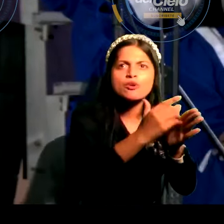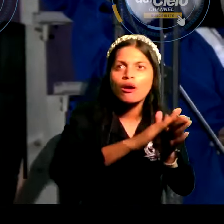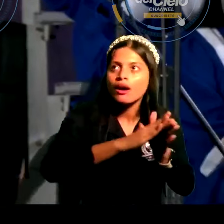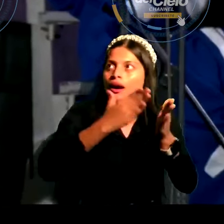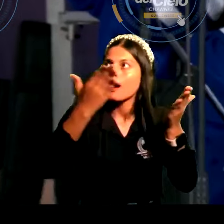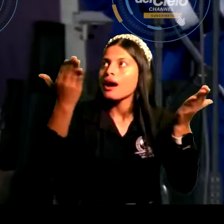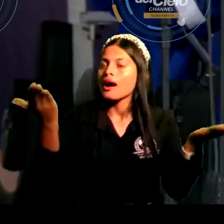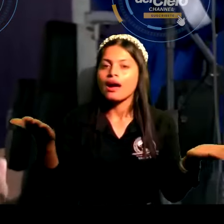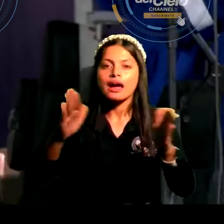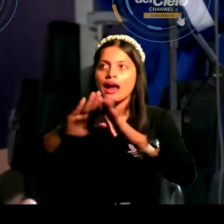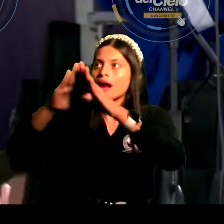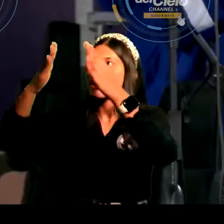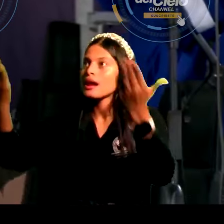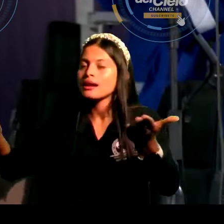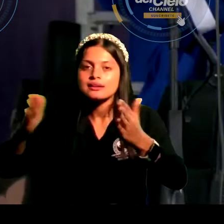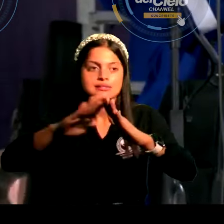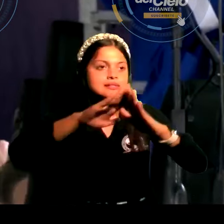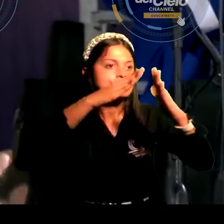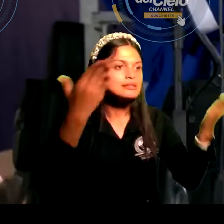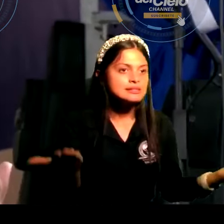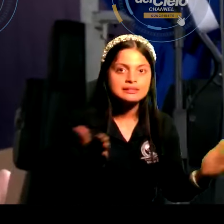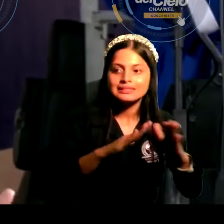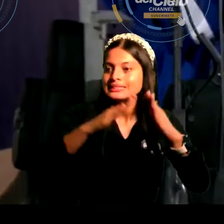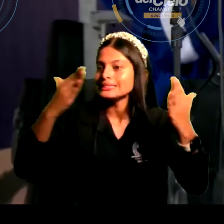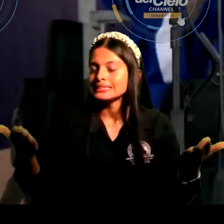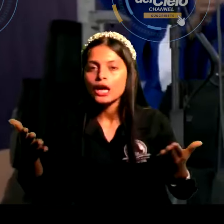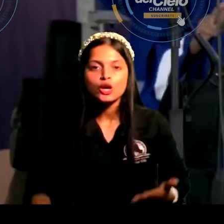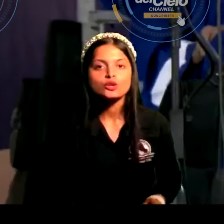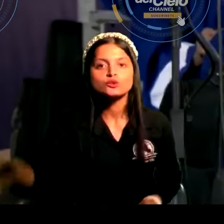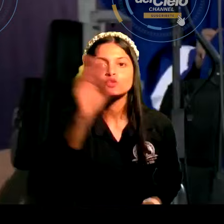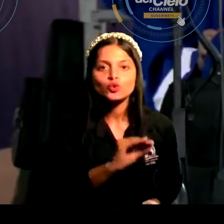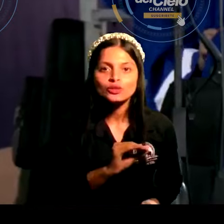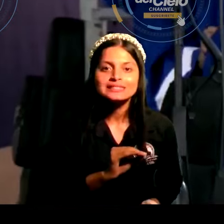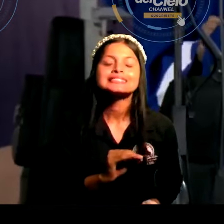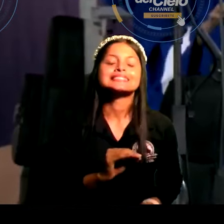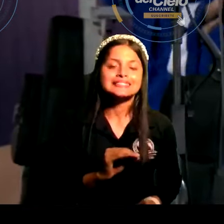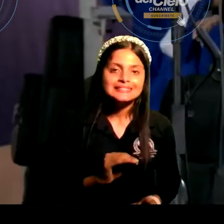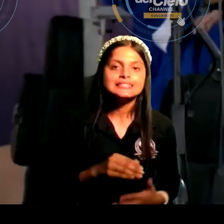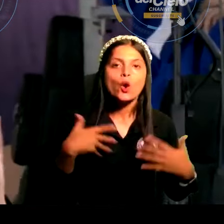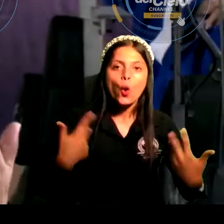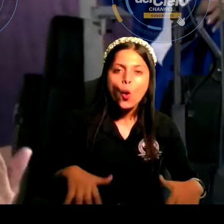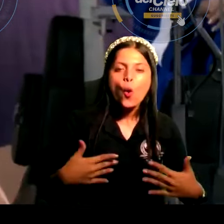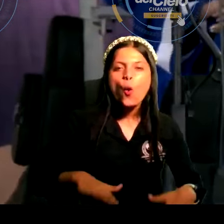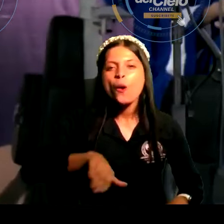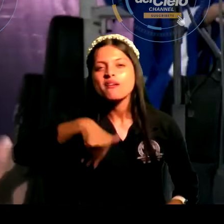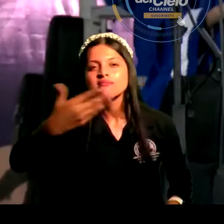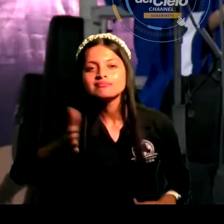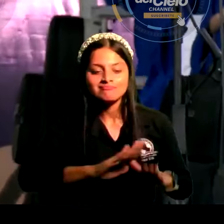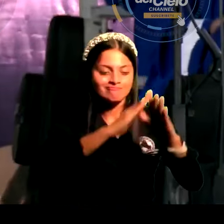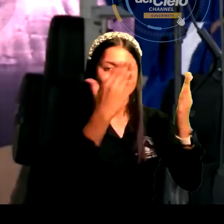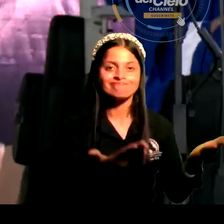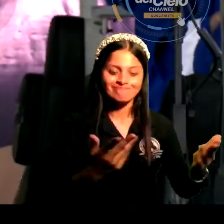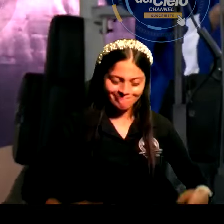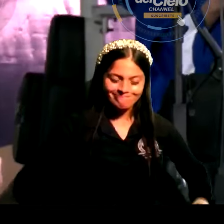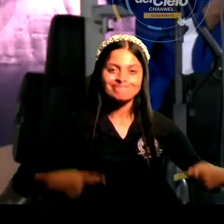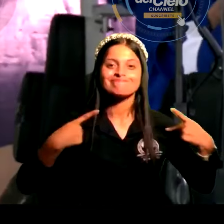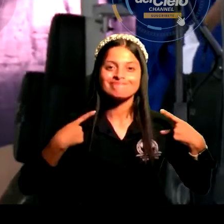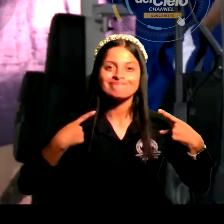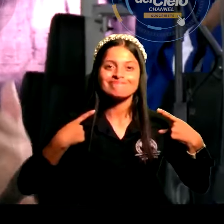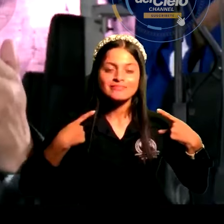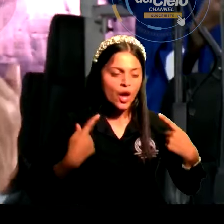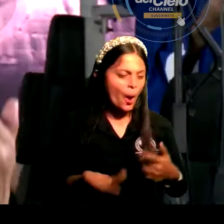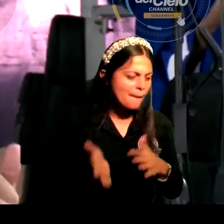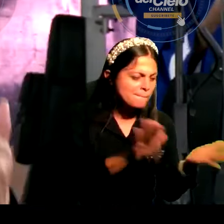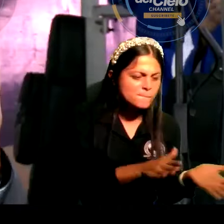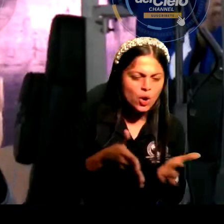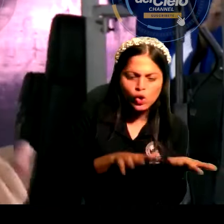Y otro libro fue abierto, el cual es el libro de la vida. y fueron juzgados los muertos por las